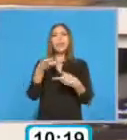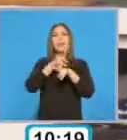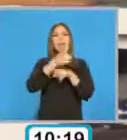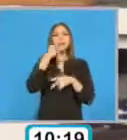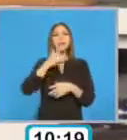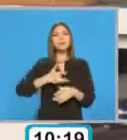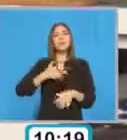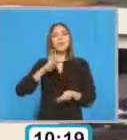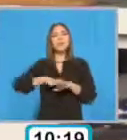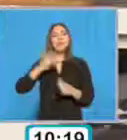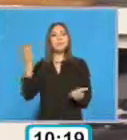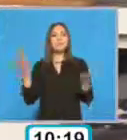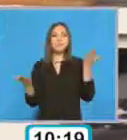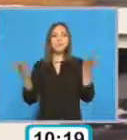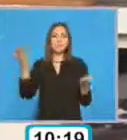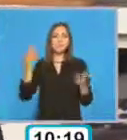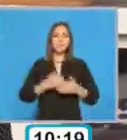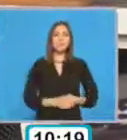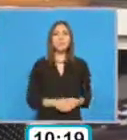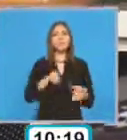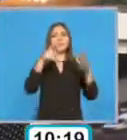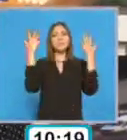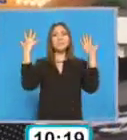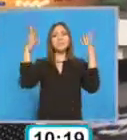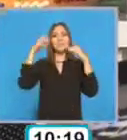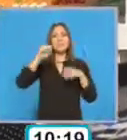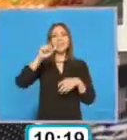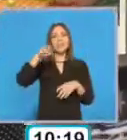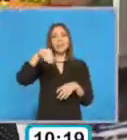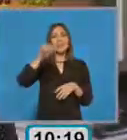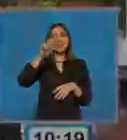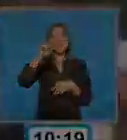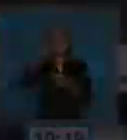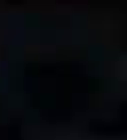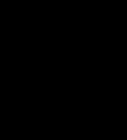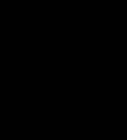poquito el Tienes balance. toda la razón. El aplauso para Sarmat, que estuvo con nosotros aquí en tus ciudades. ¡Fuerte el aplauso!